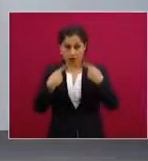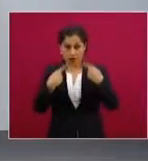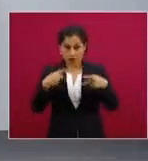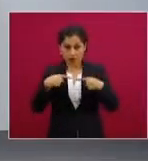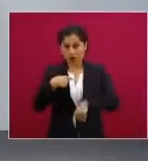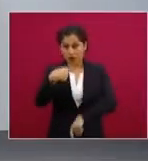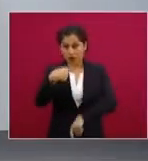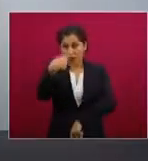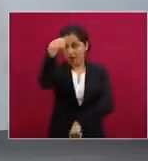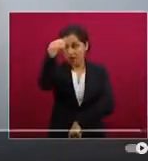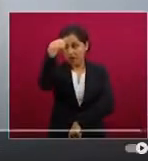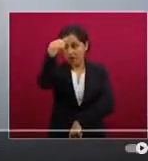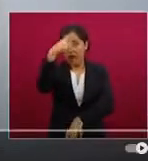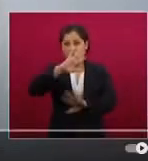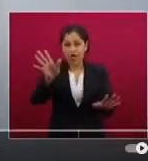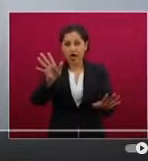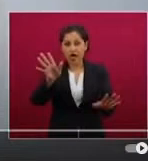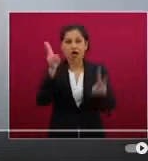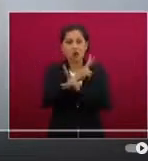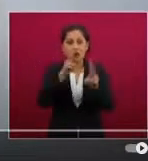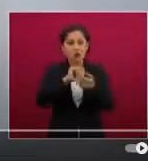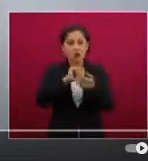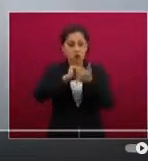el crecimiento económico.